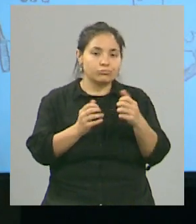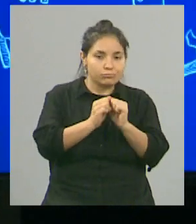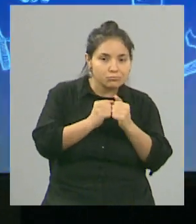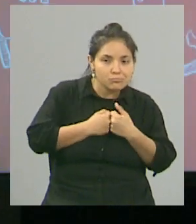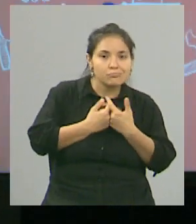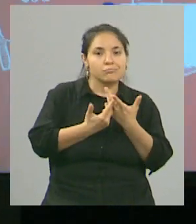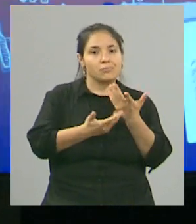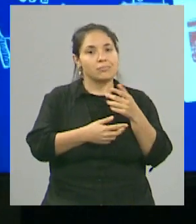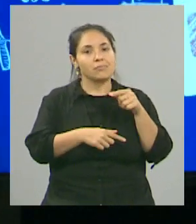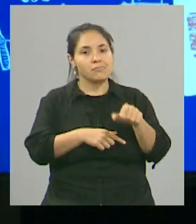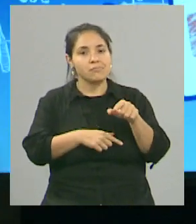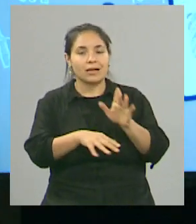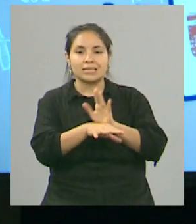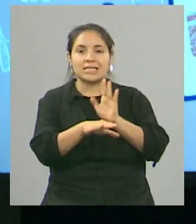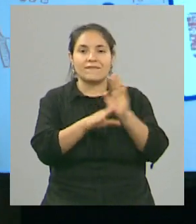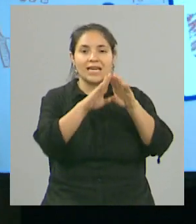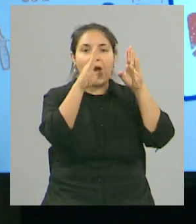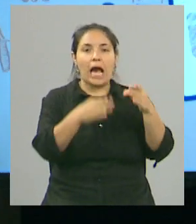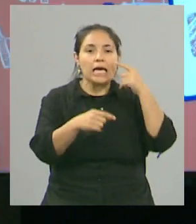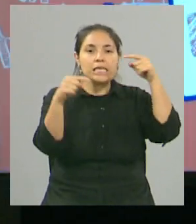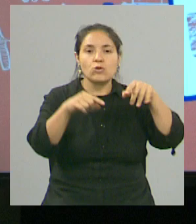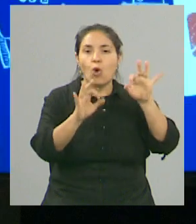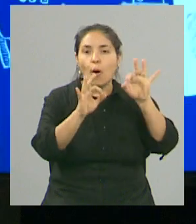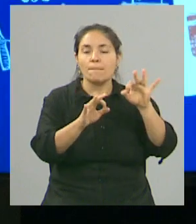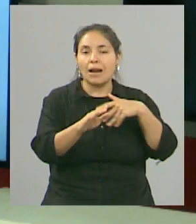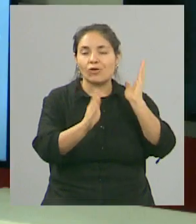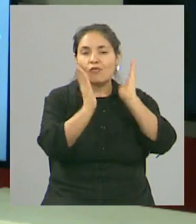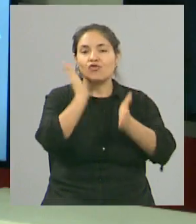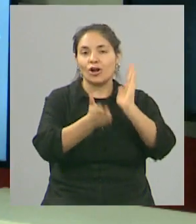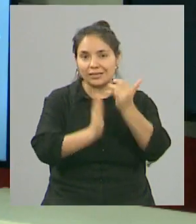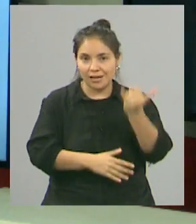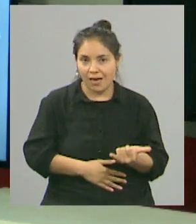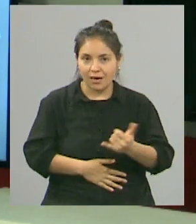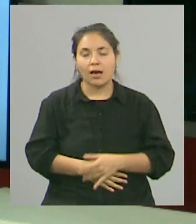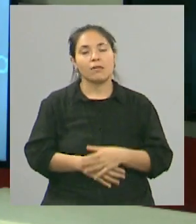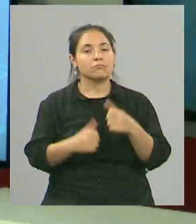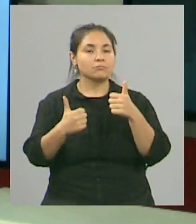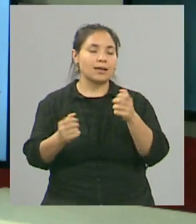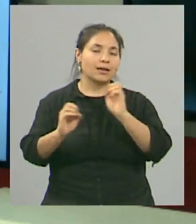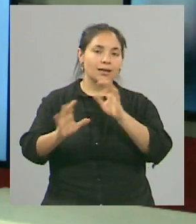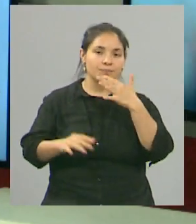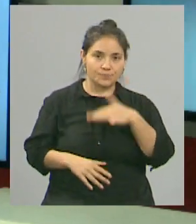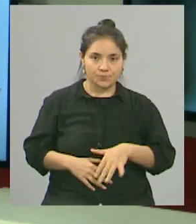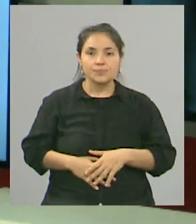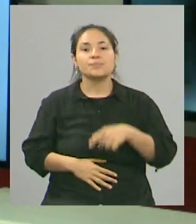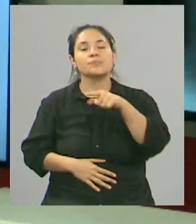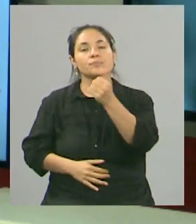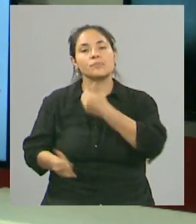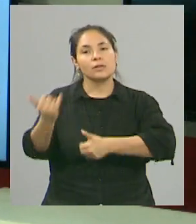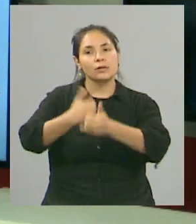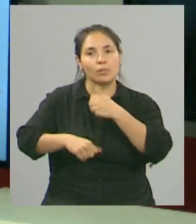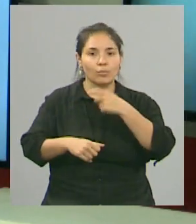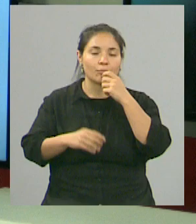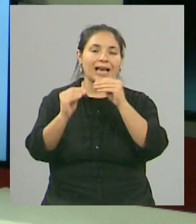hace que empecemos a hablar de violencia institucional. Bien, y recién lo decías, estamos hablando de casos de